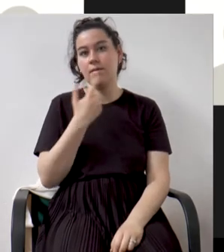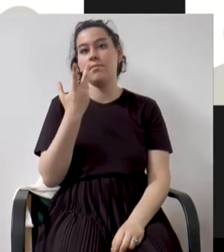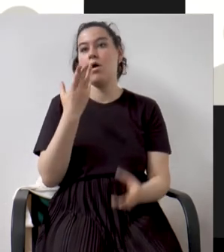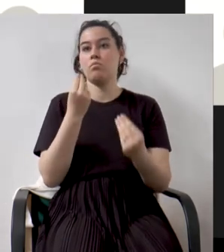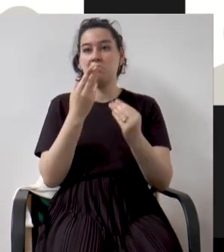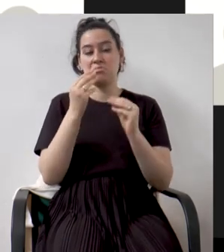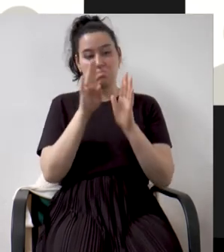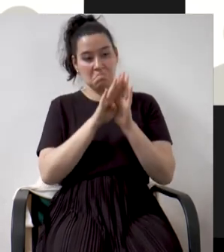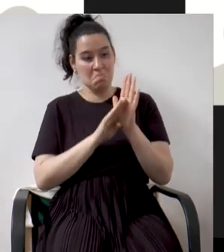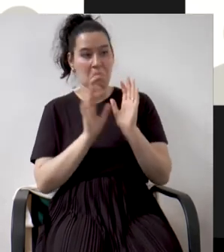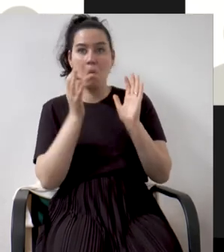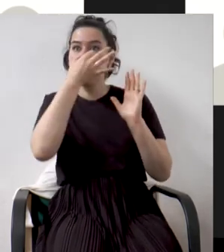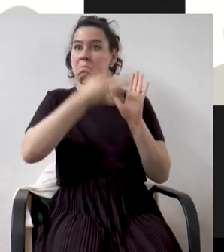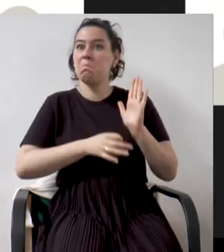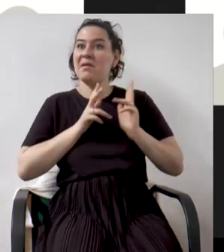requisitos formales,